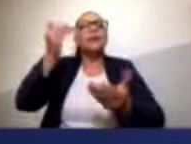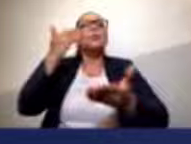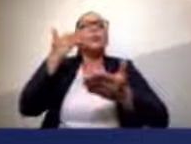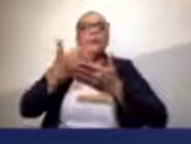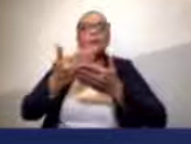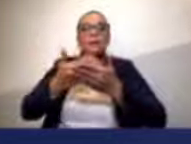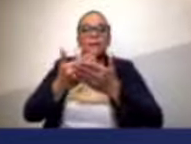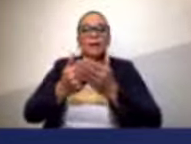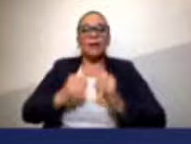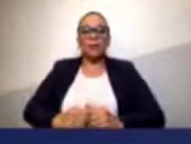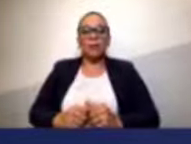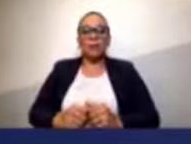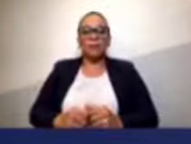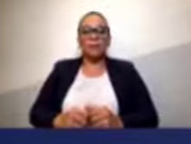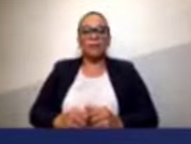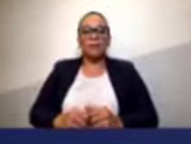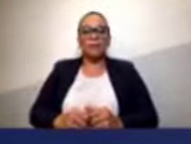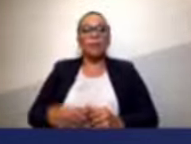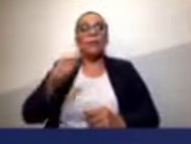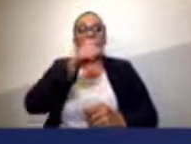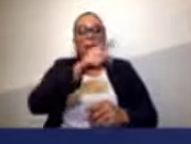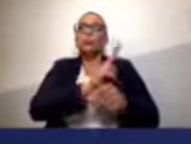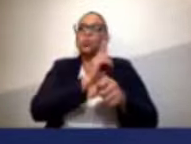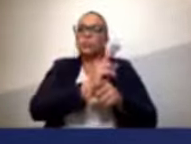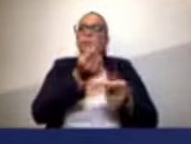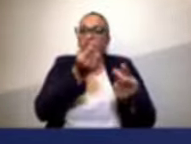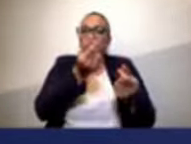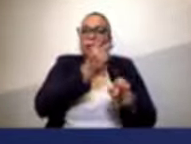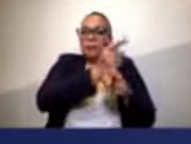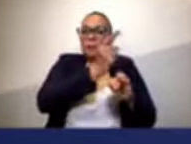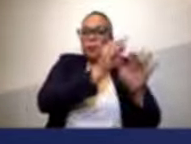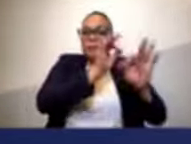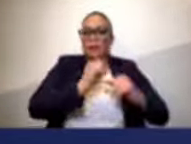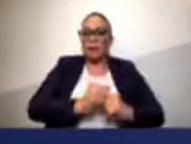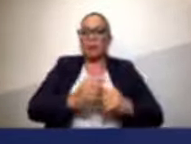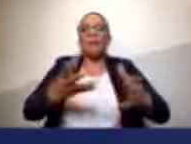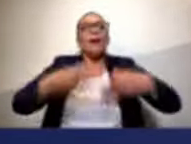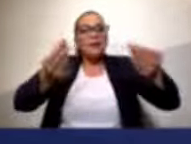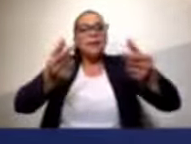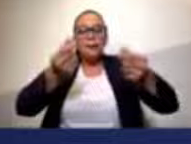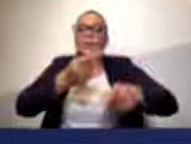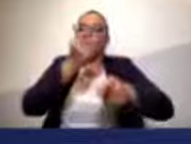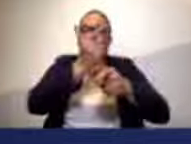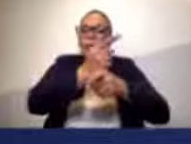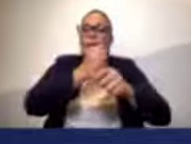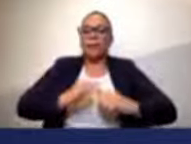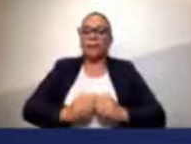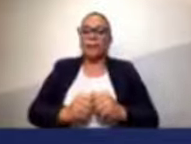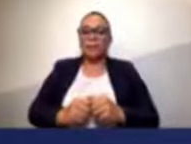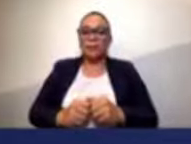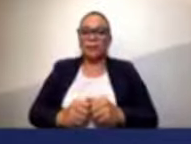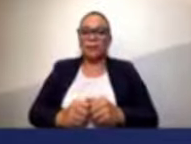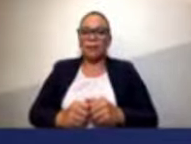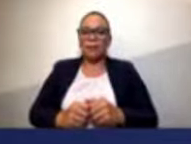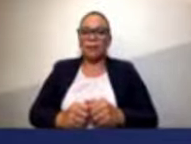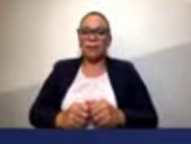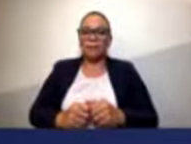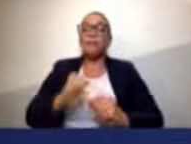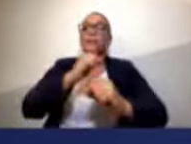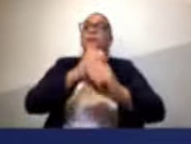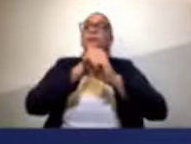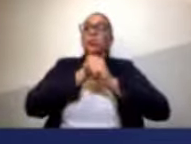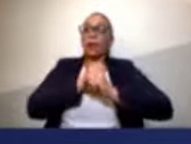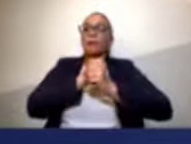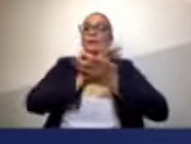verificando a dónde es que va la plata, en qué se está gastando esa plata, asegurando